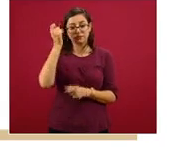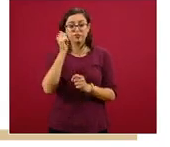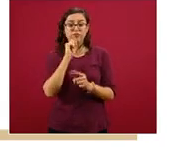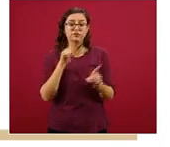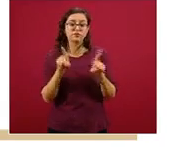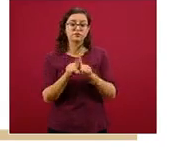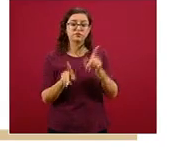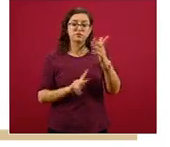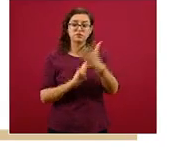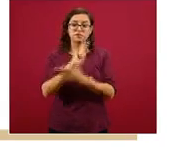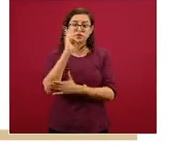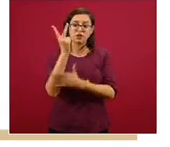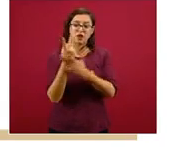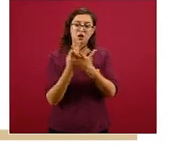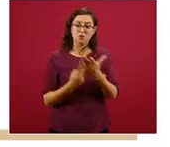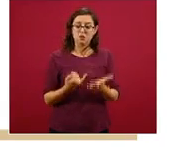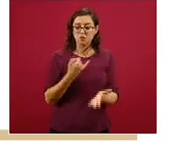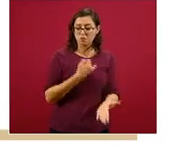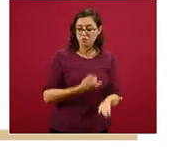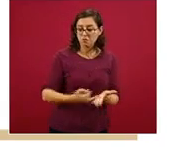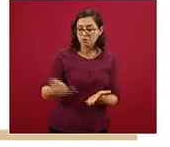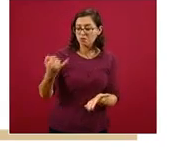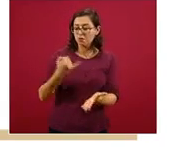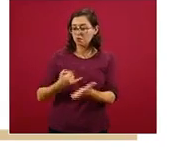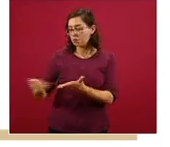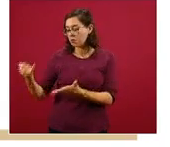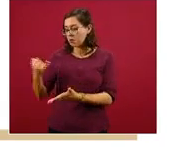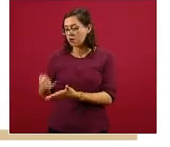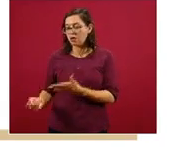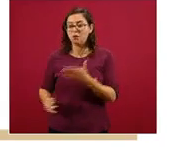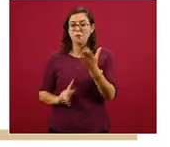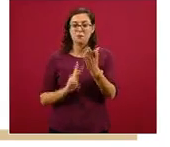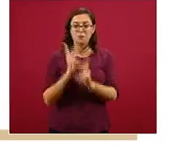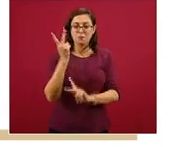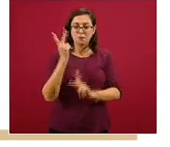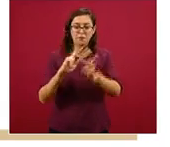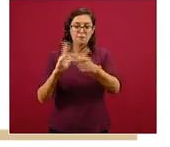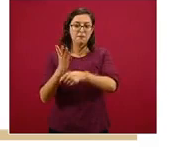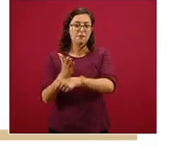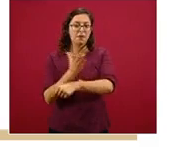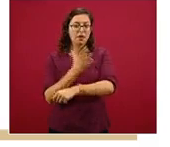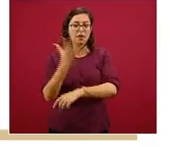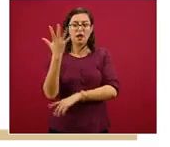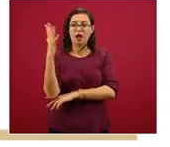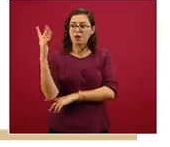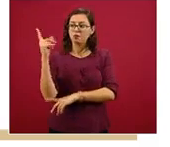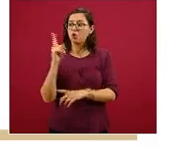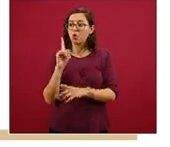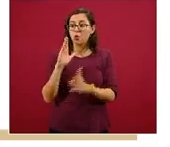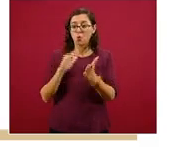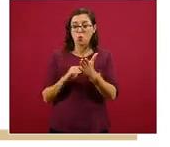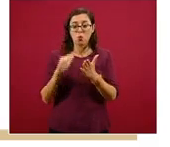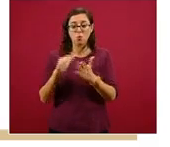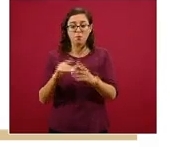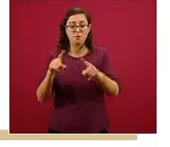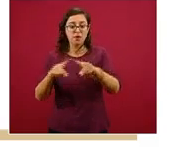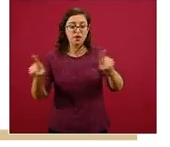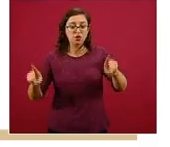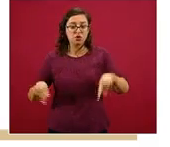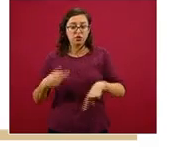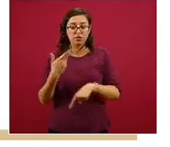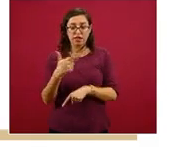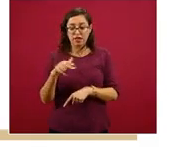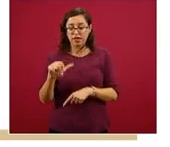Vida plantea la reforestación con sistemas agroforestales de 1 millón de hectáreas, milpa